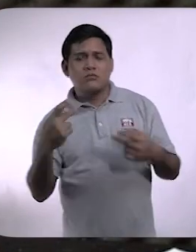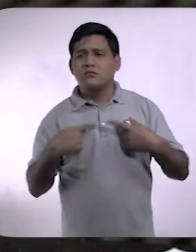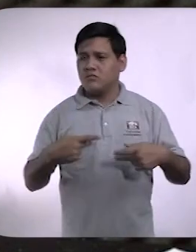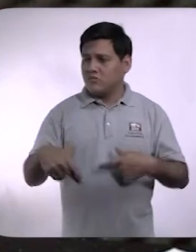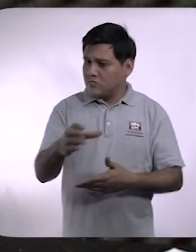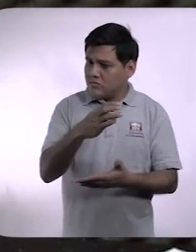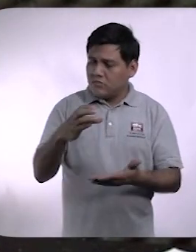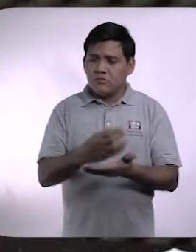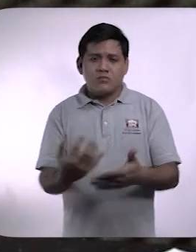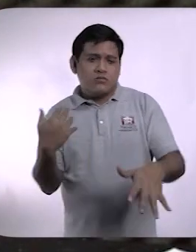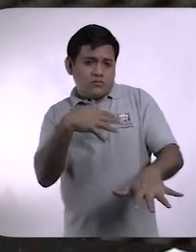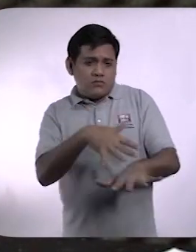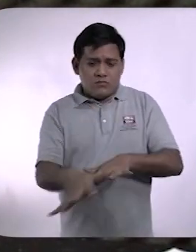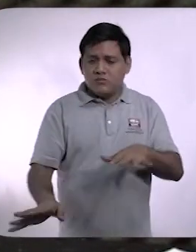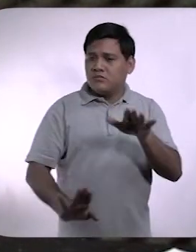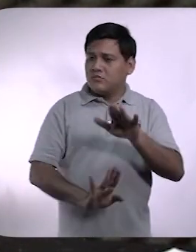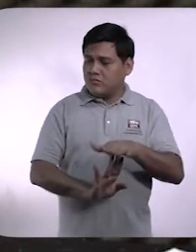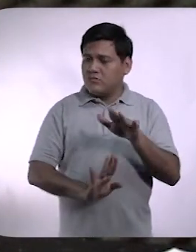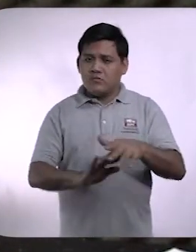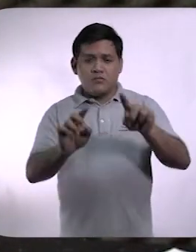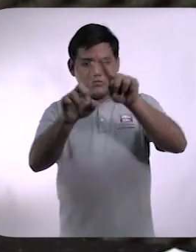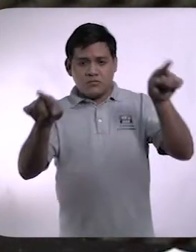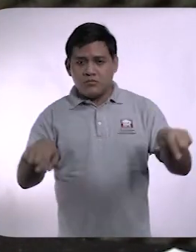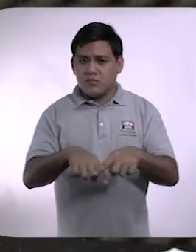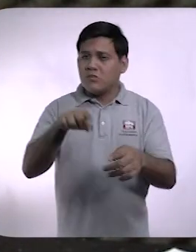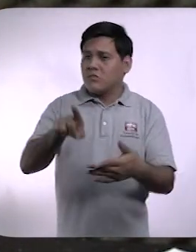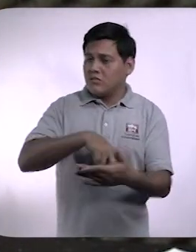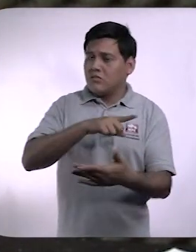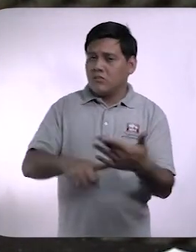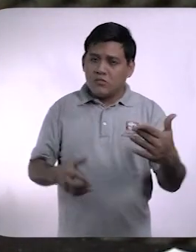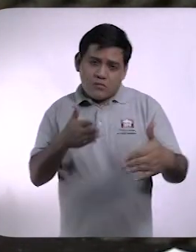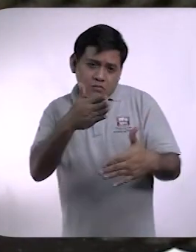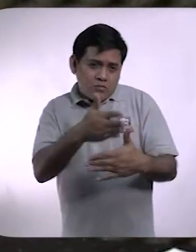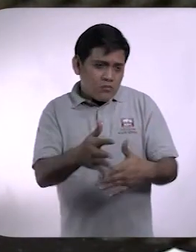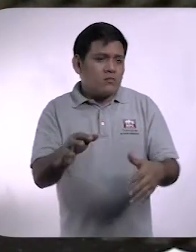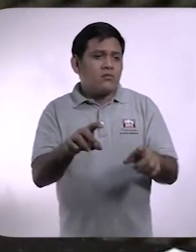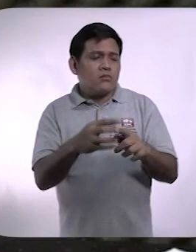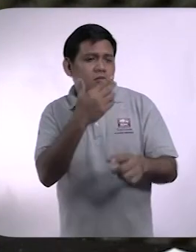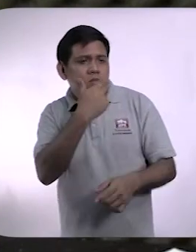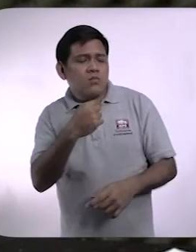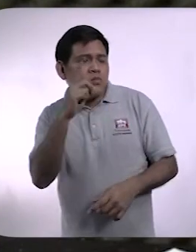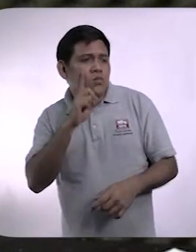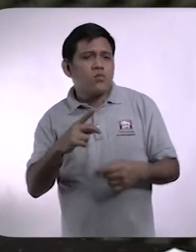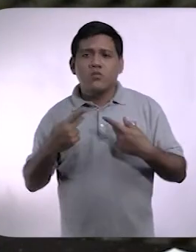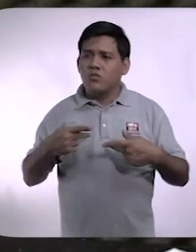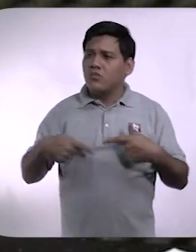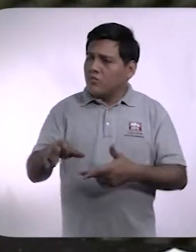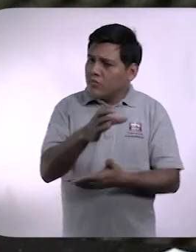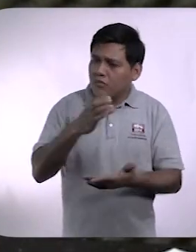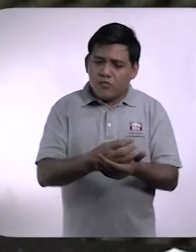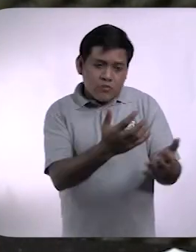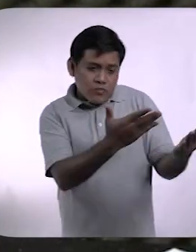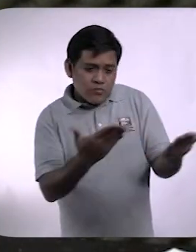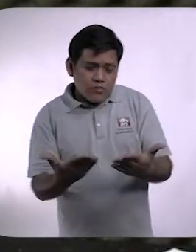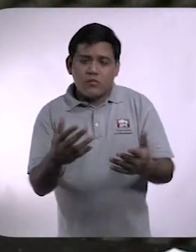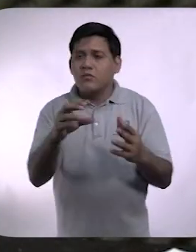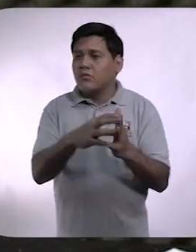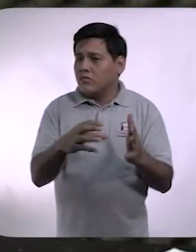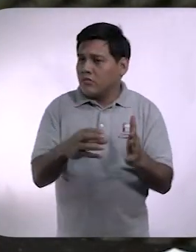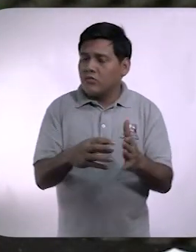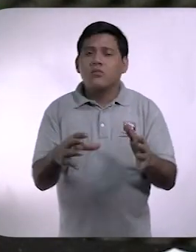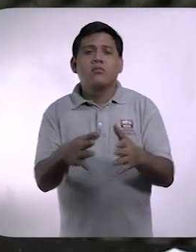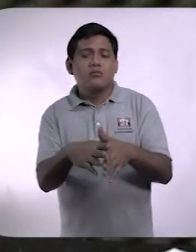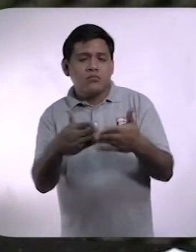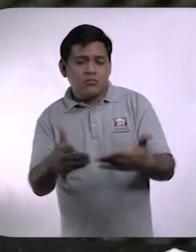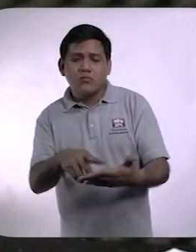van a integrar las mesas directivas de casilla, son ciudadanas y ciudadanos los que van a recibir los paquetes una vez que lleguen